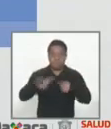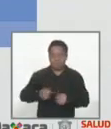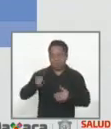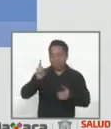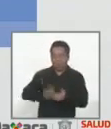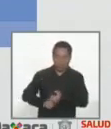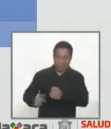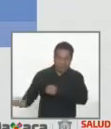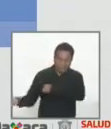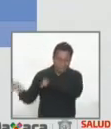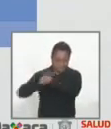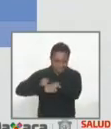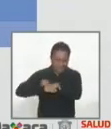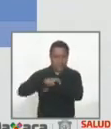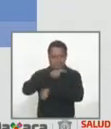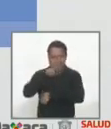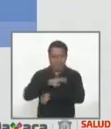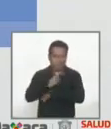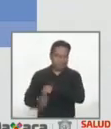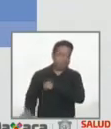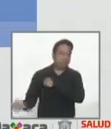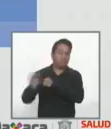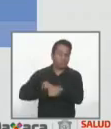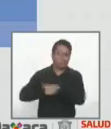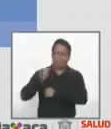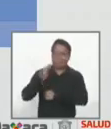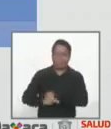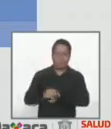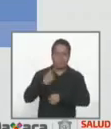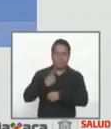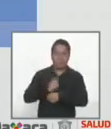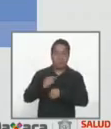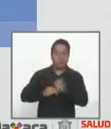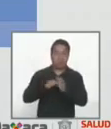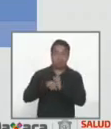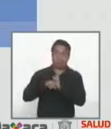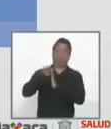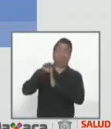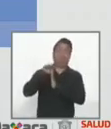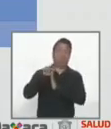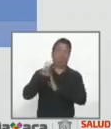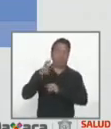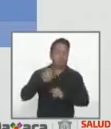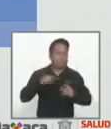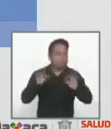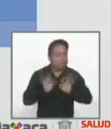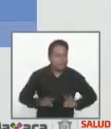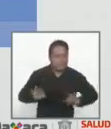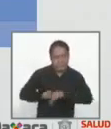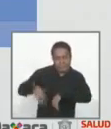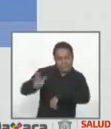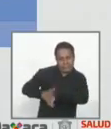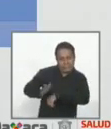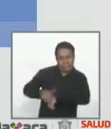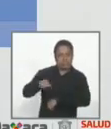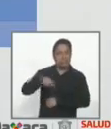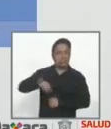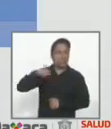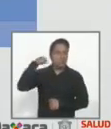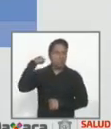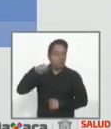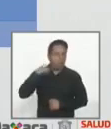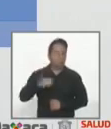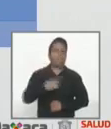por al ocurrir la mordedura por una serpiente. De ahí que es tan importante para nuestro estado